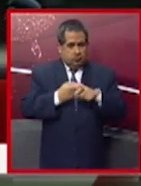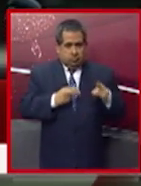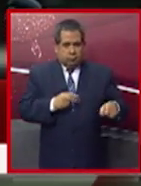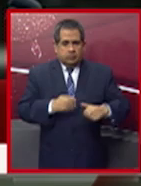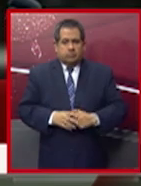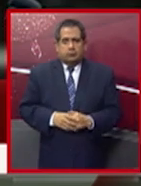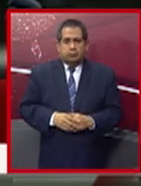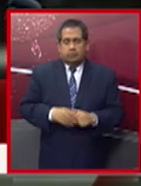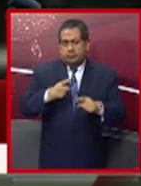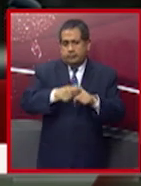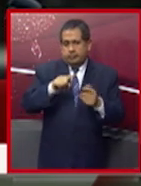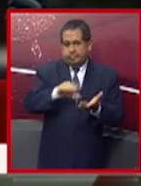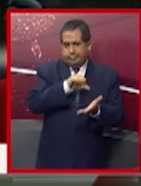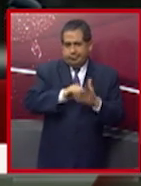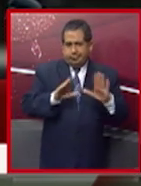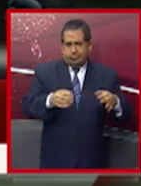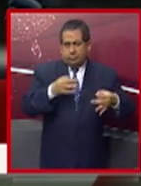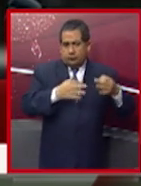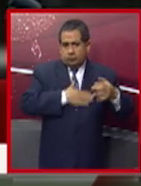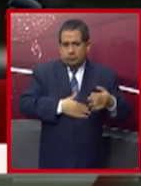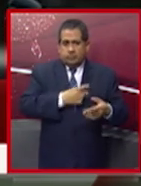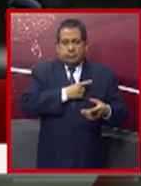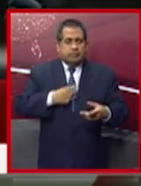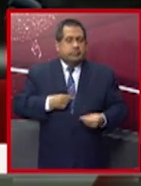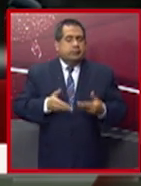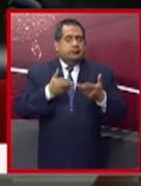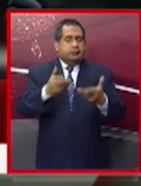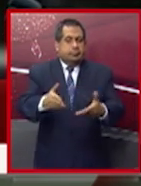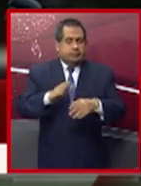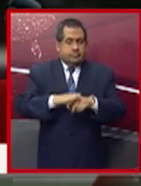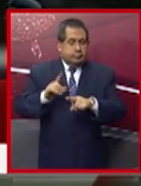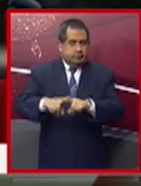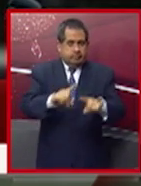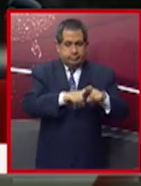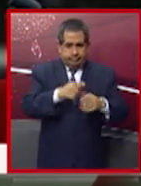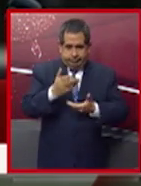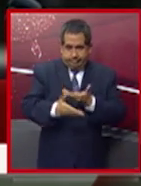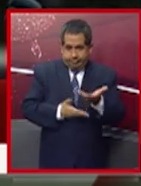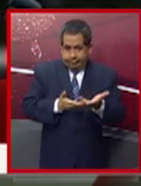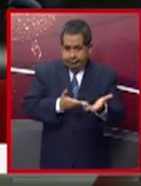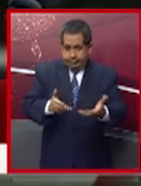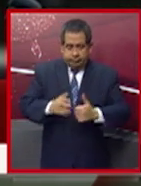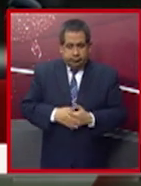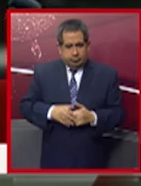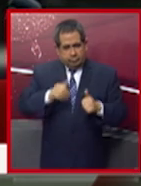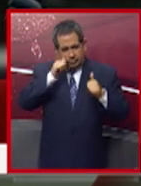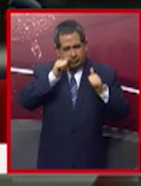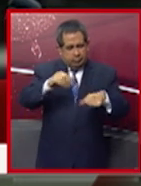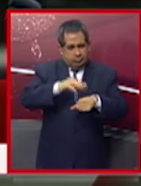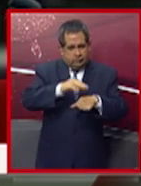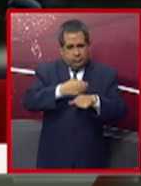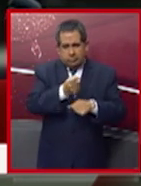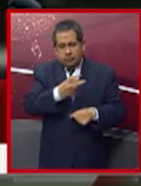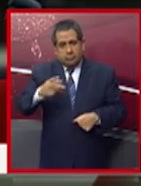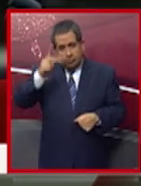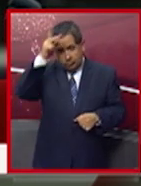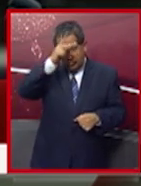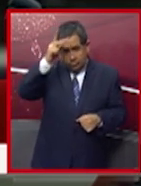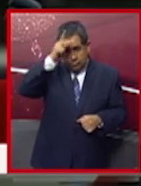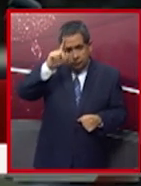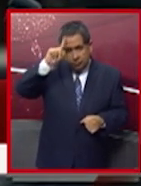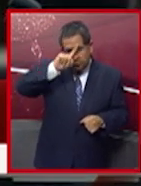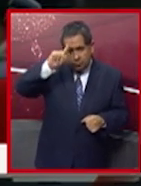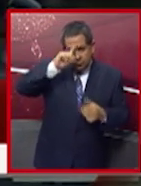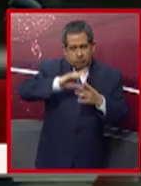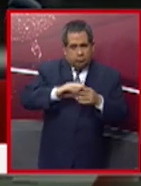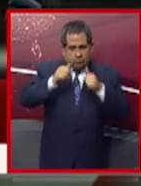Dichos centros de justicia deberán proporcionar, entre otros, los siguientes servicios: atención médica y psicológica,